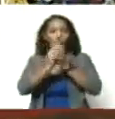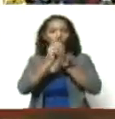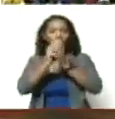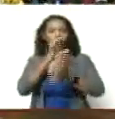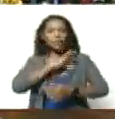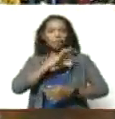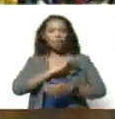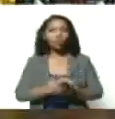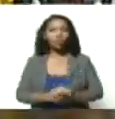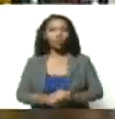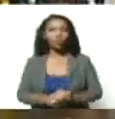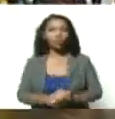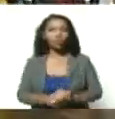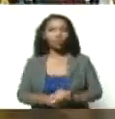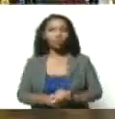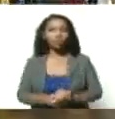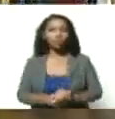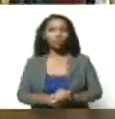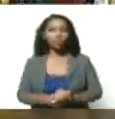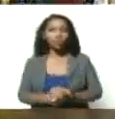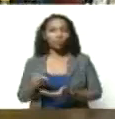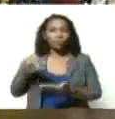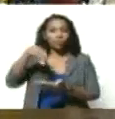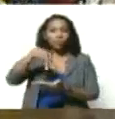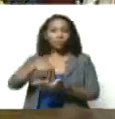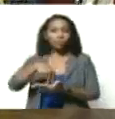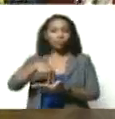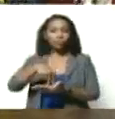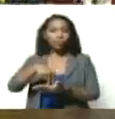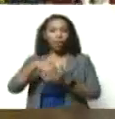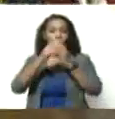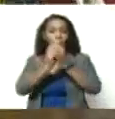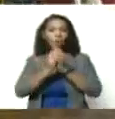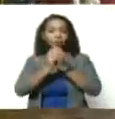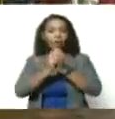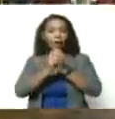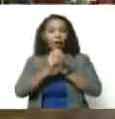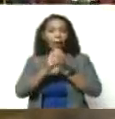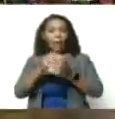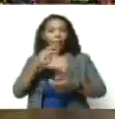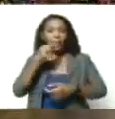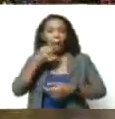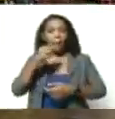Señor, nos ponemos de pie para hacer la oración del Padre Nuestro.